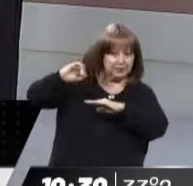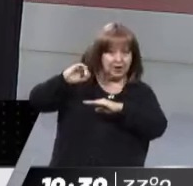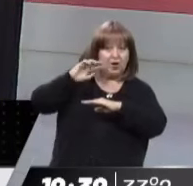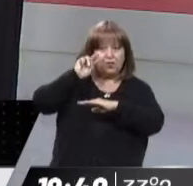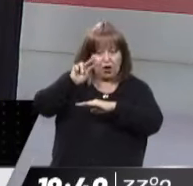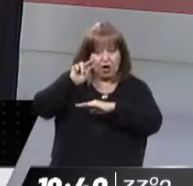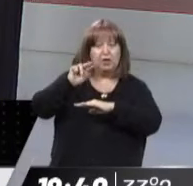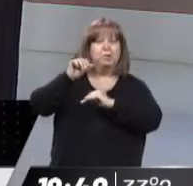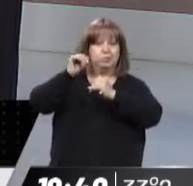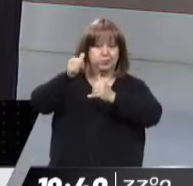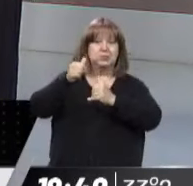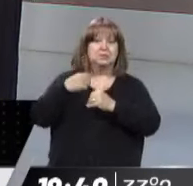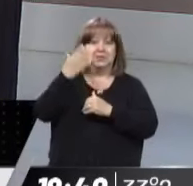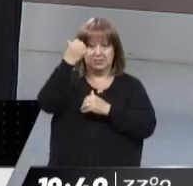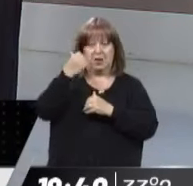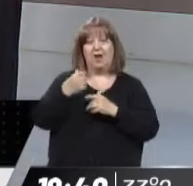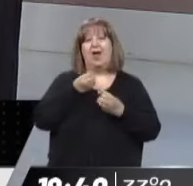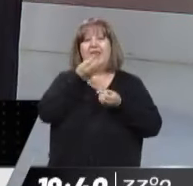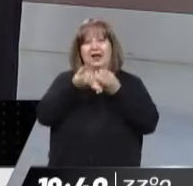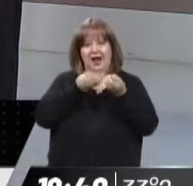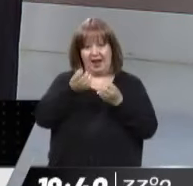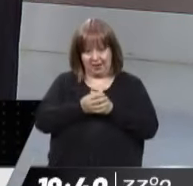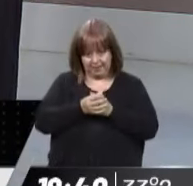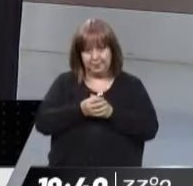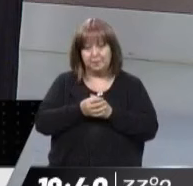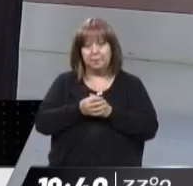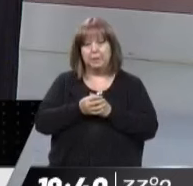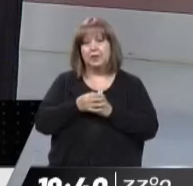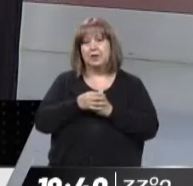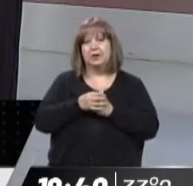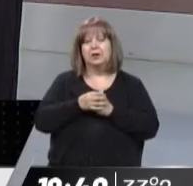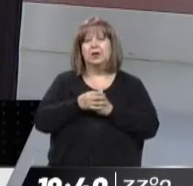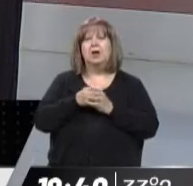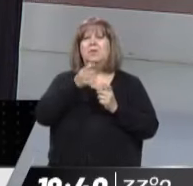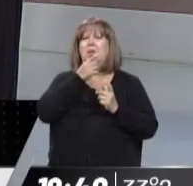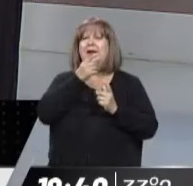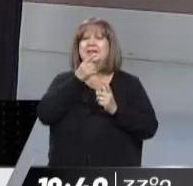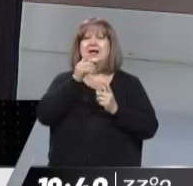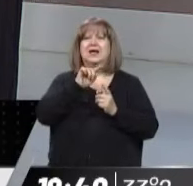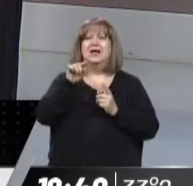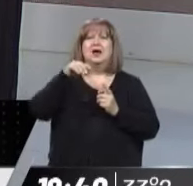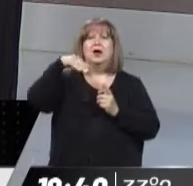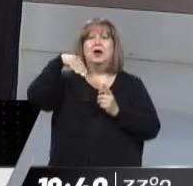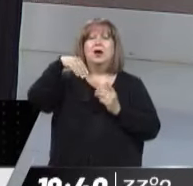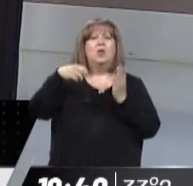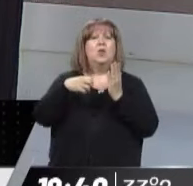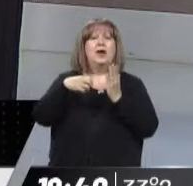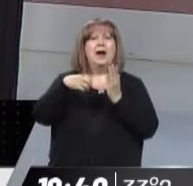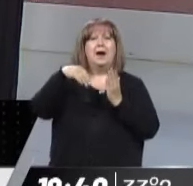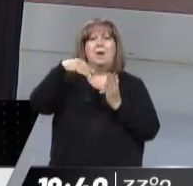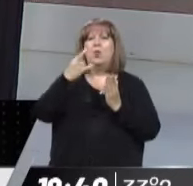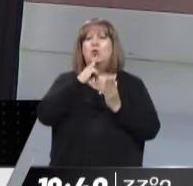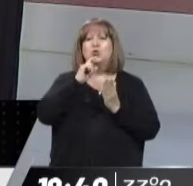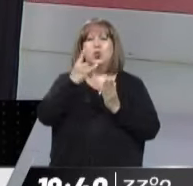casa, Sofía, según se había contado aquel día, desde la ventana de su casa. Es una... Una mutual, me parece. Sí, algo, no recuerdo en este momento,